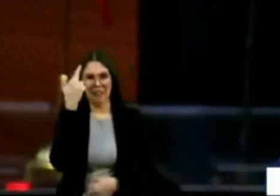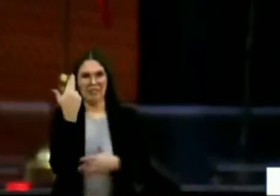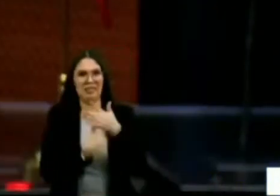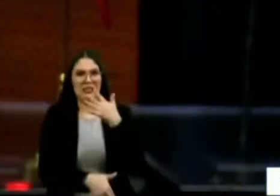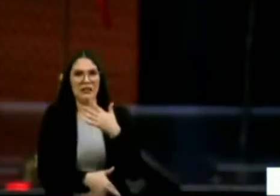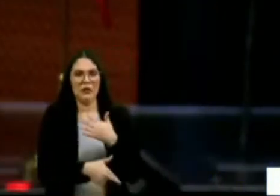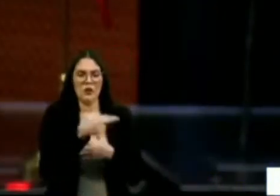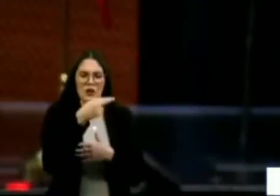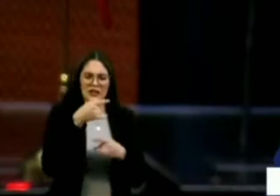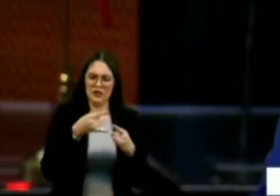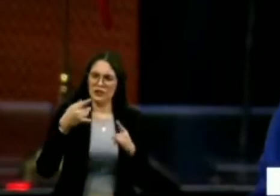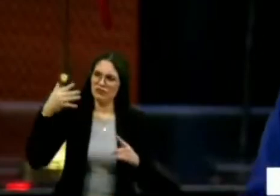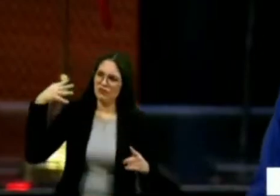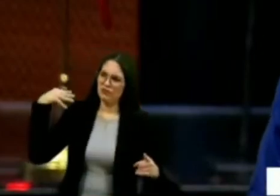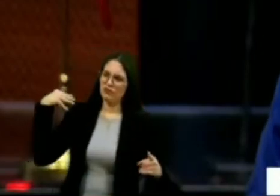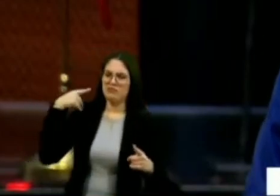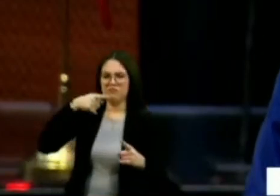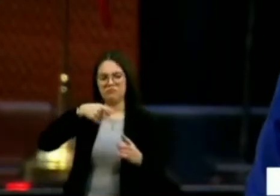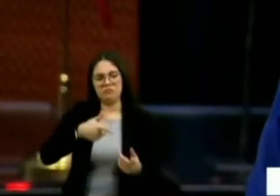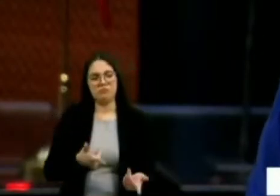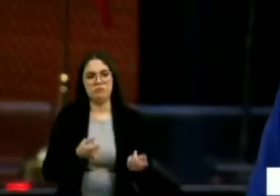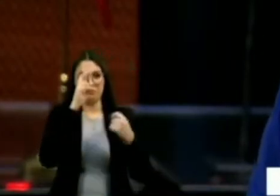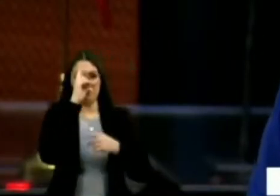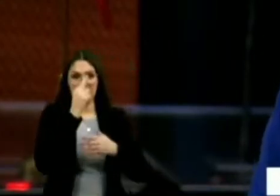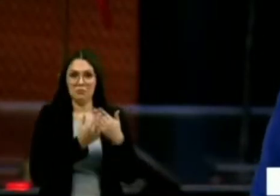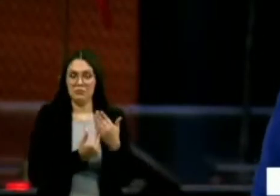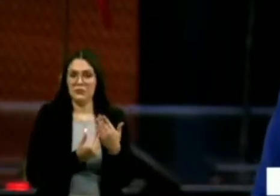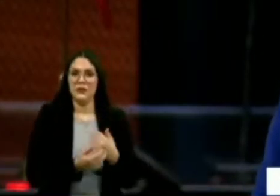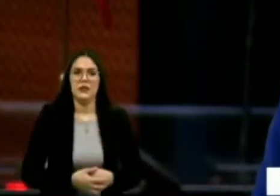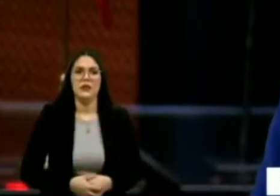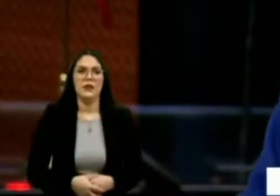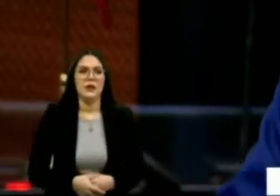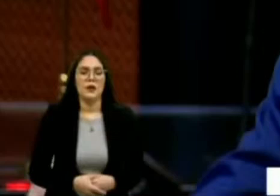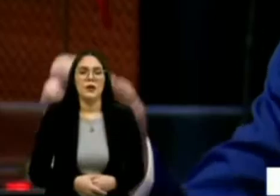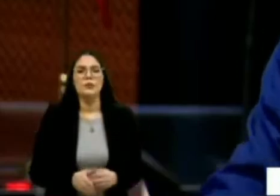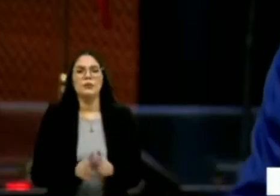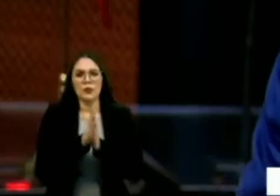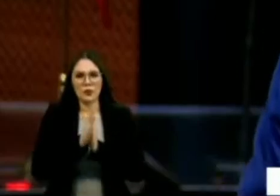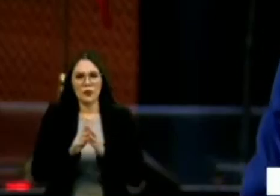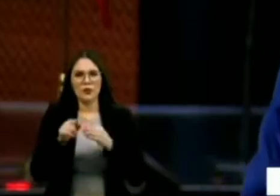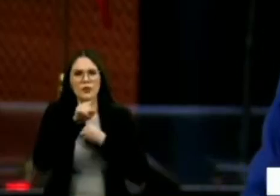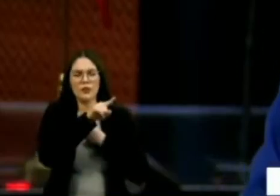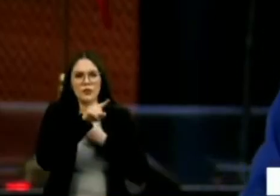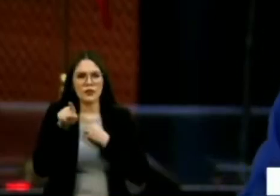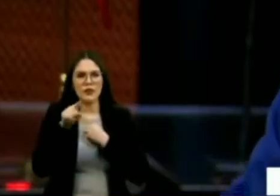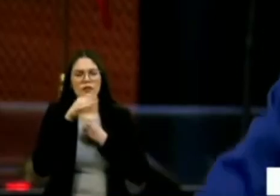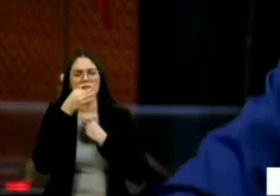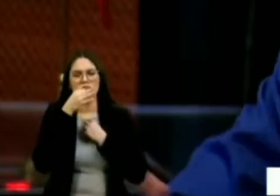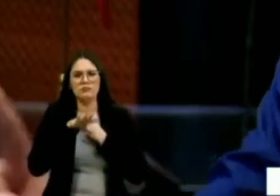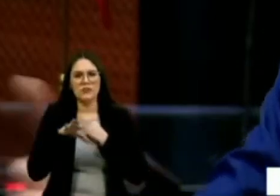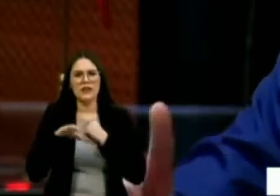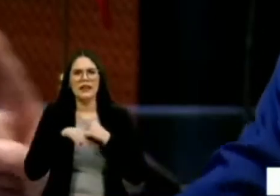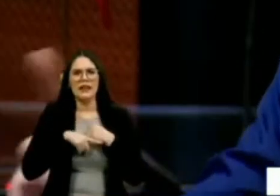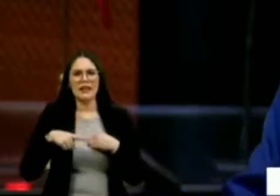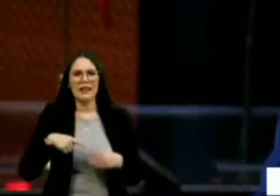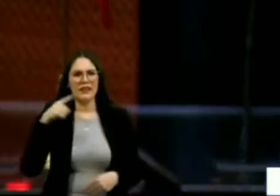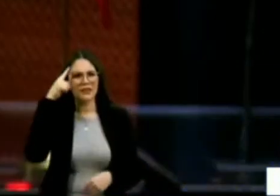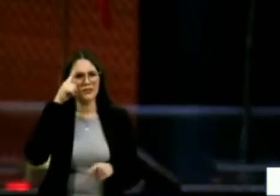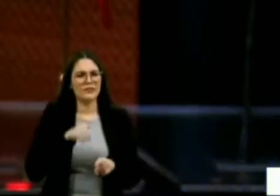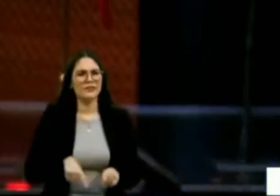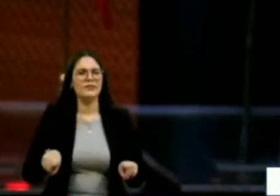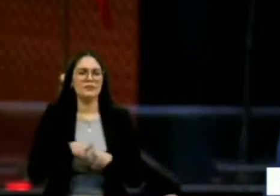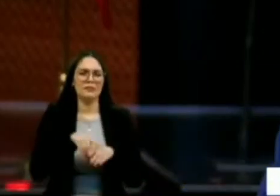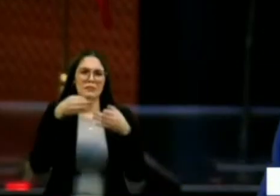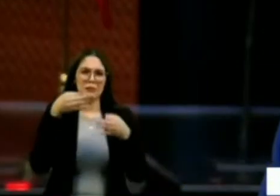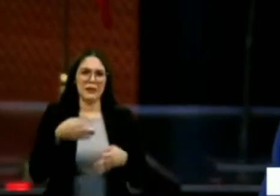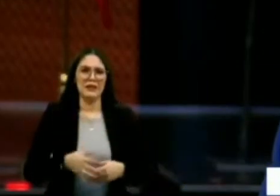historia. Hacemos un llamado a que se conduzcan con congruencia y a que no se les olvide